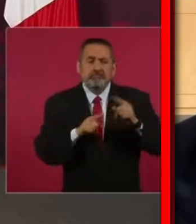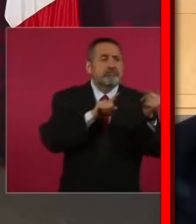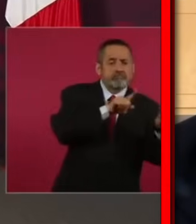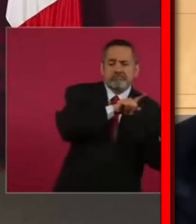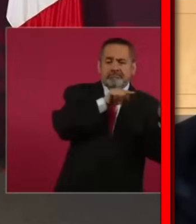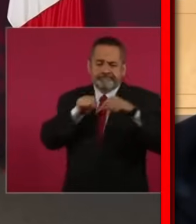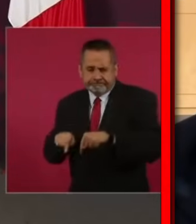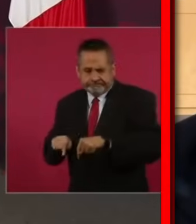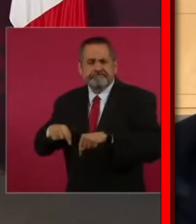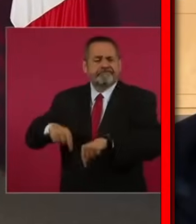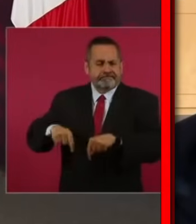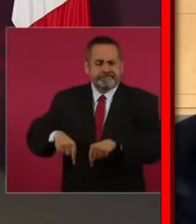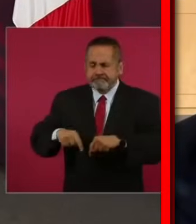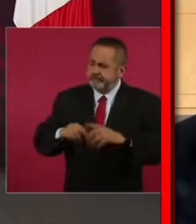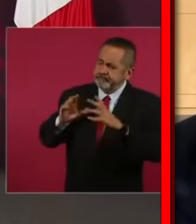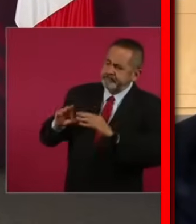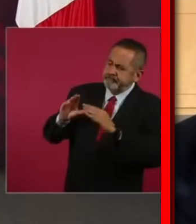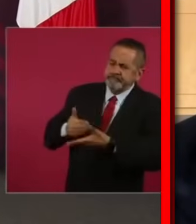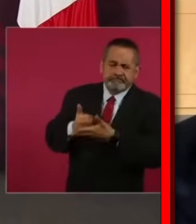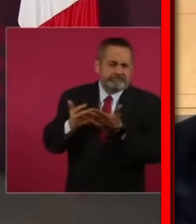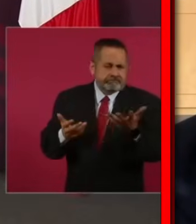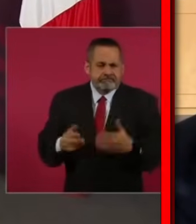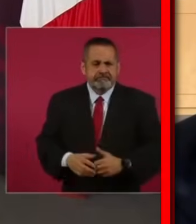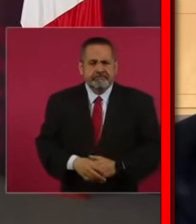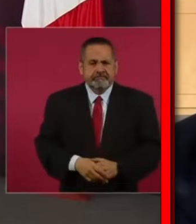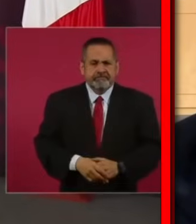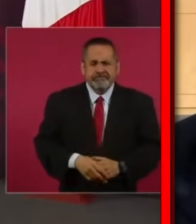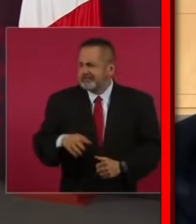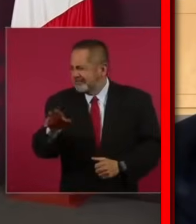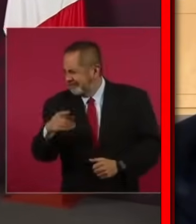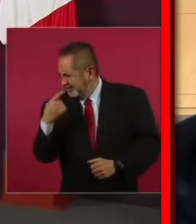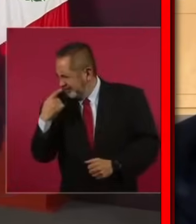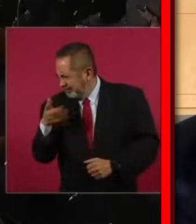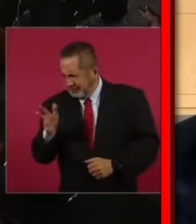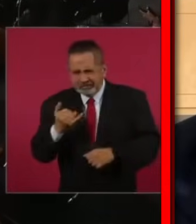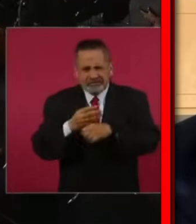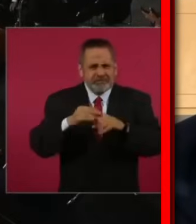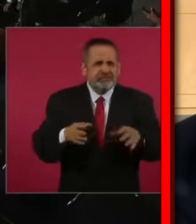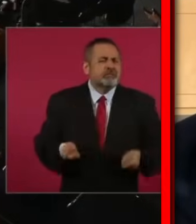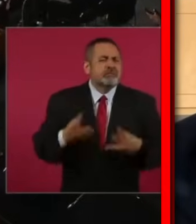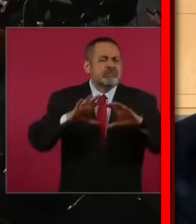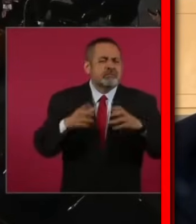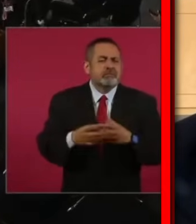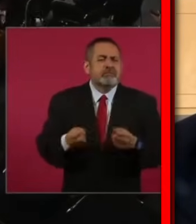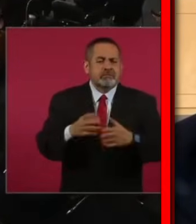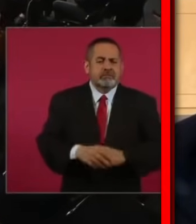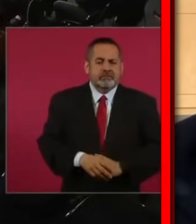vienen oficiales estadounidenses no sé si se informó de Cuántos